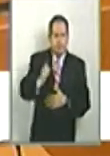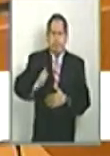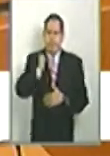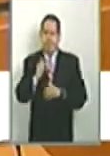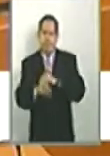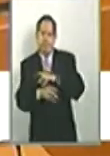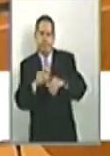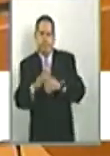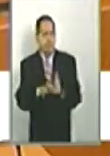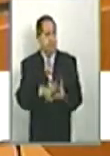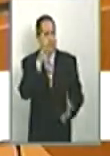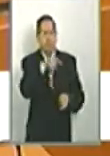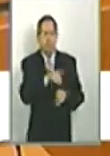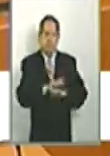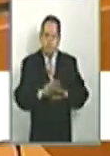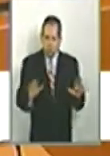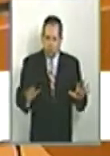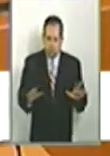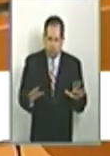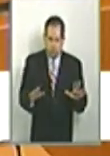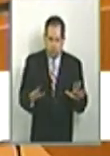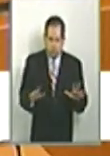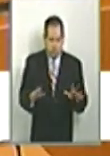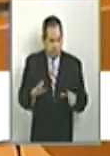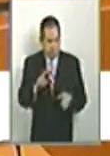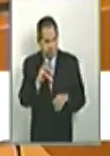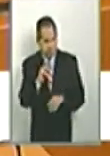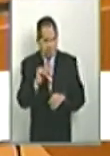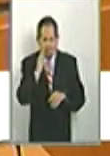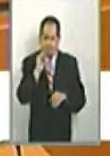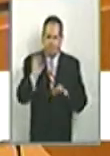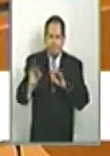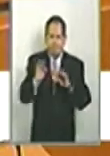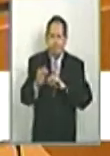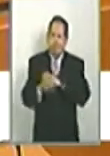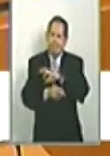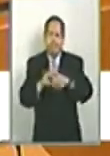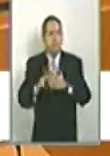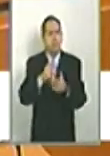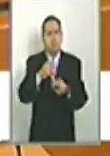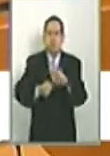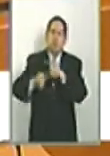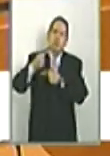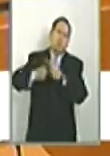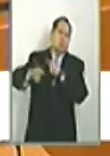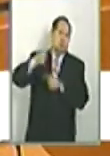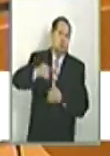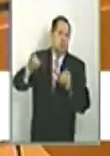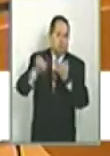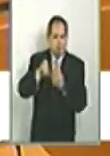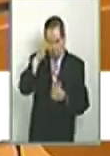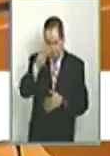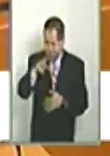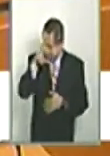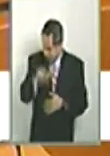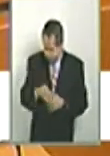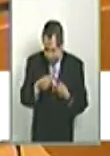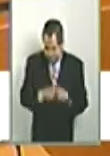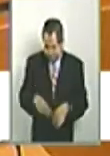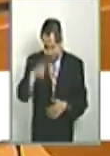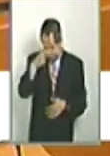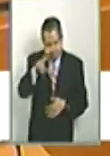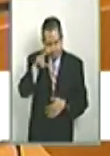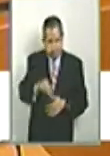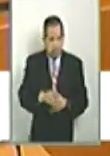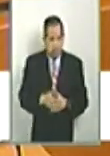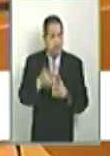nueva mayoría o estas nuevas mayorías para provocar regresiones que dañen el interés de México y que